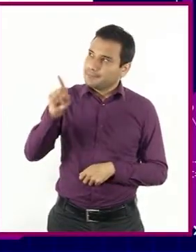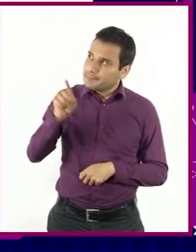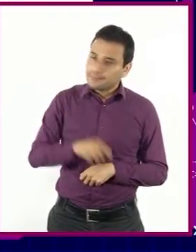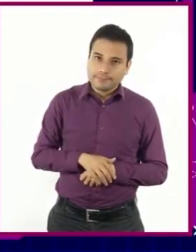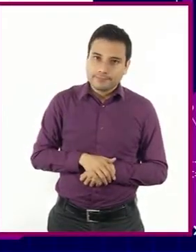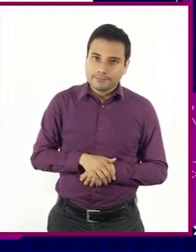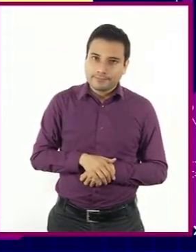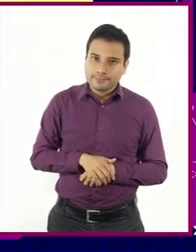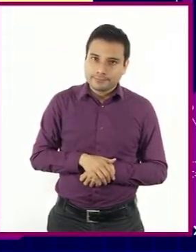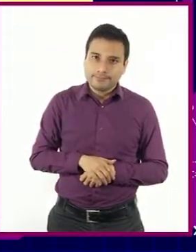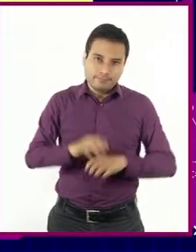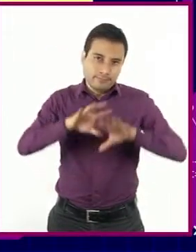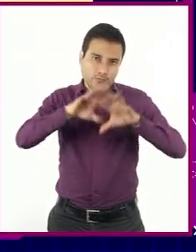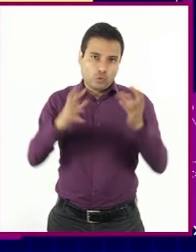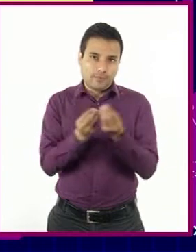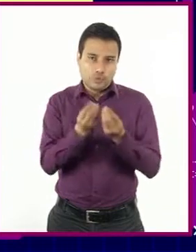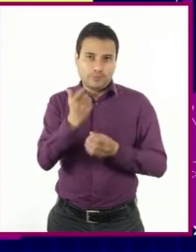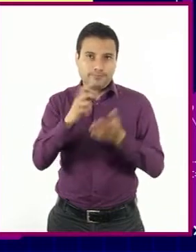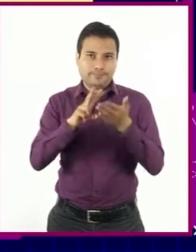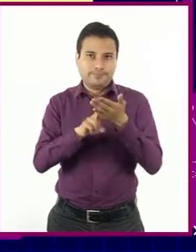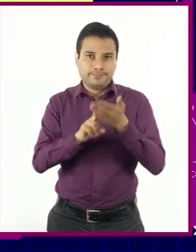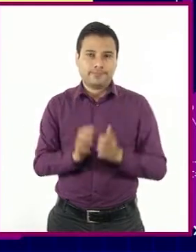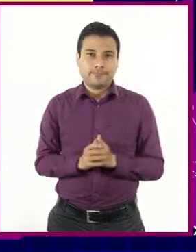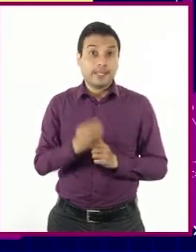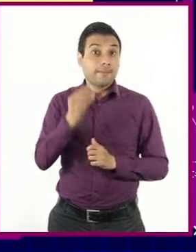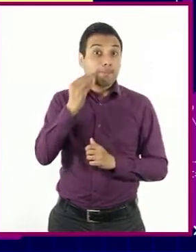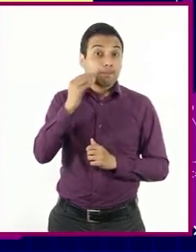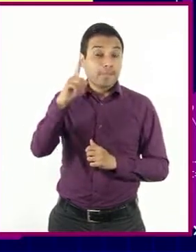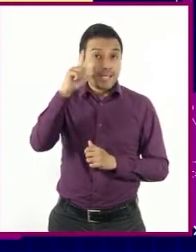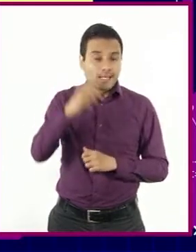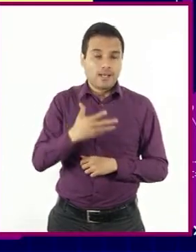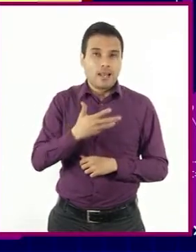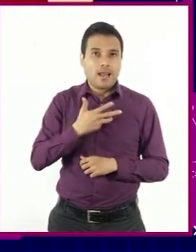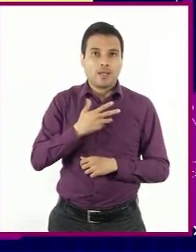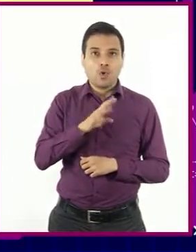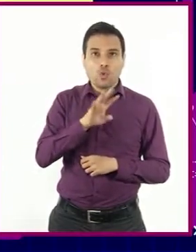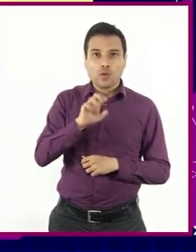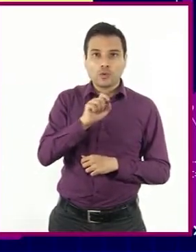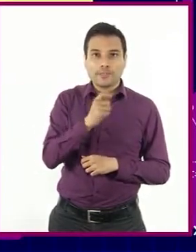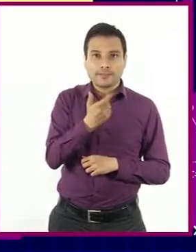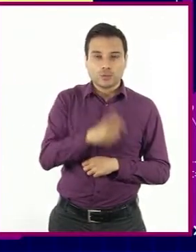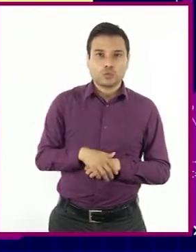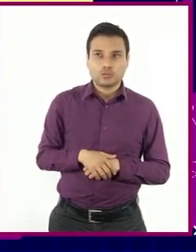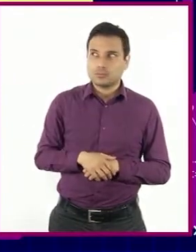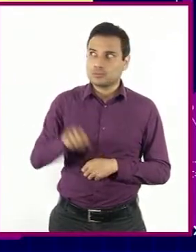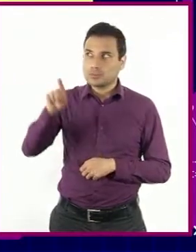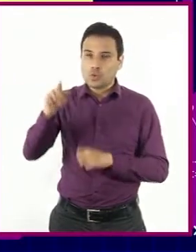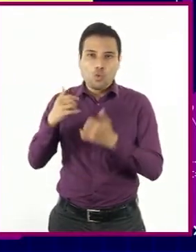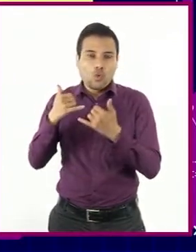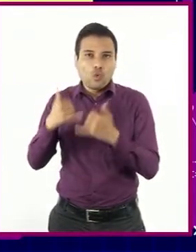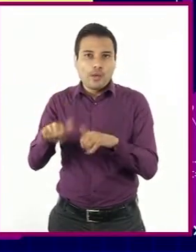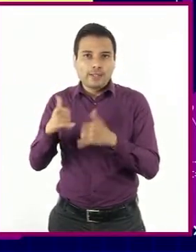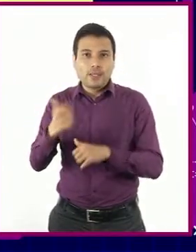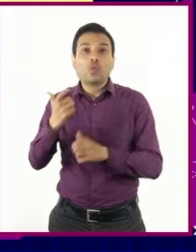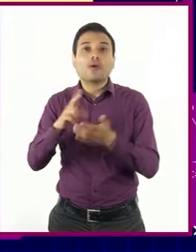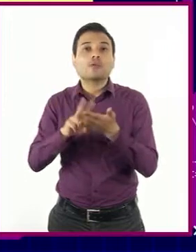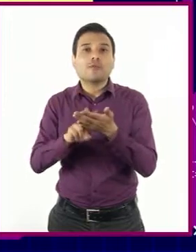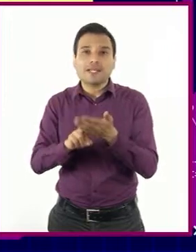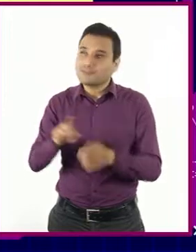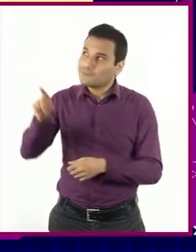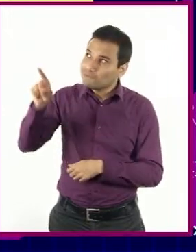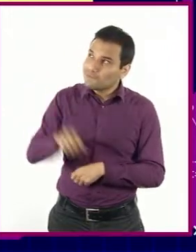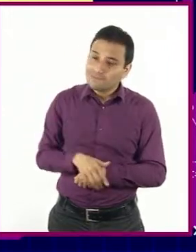total. Si Miguel tiene 420 pesos y el juguete, ya con IVA incluido,